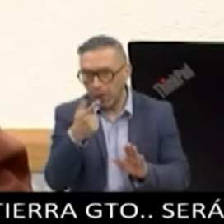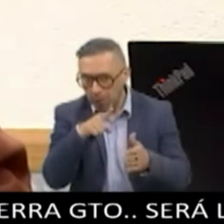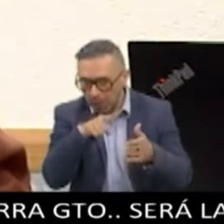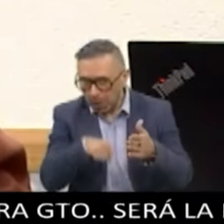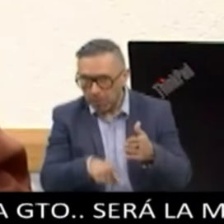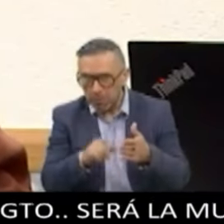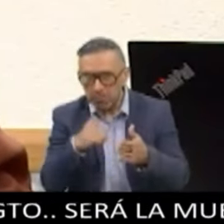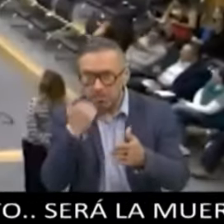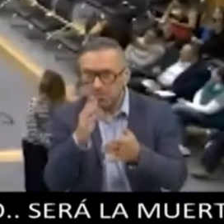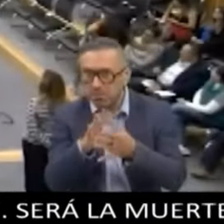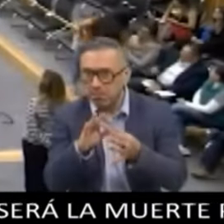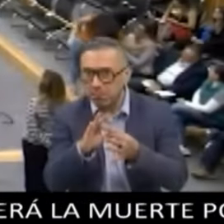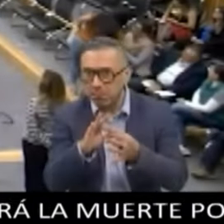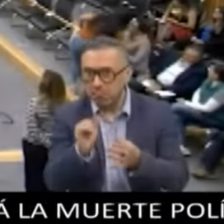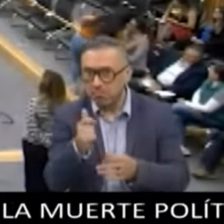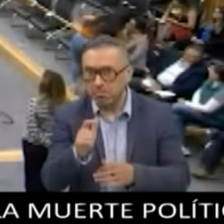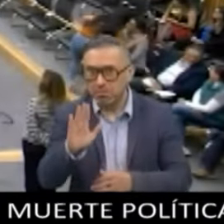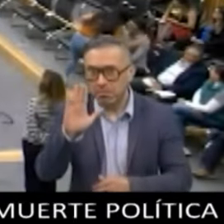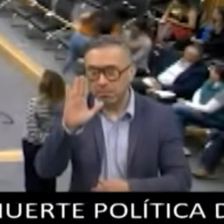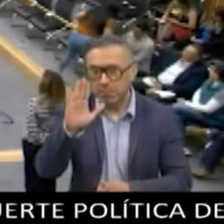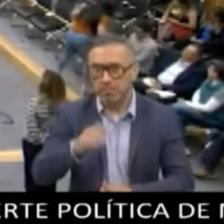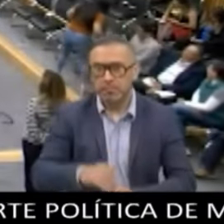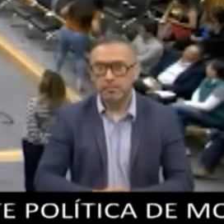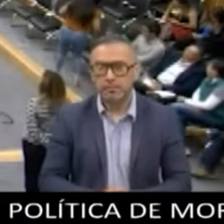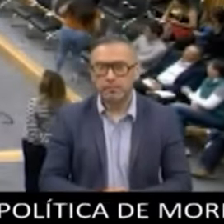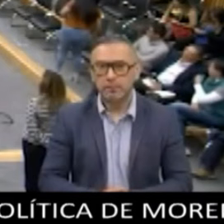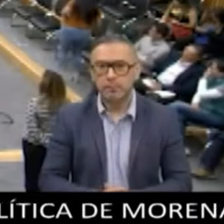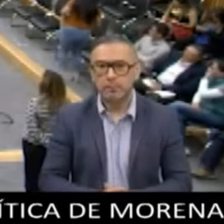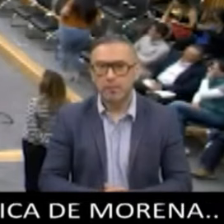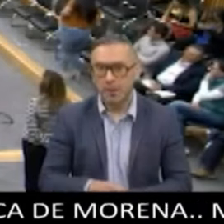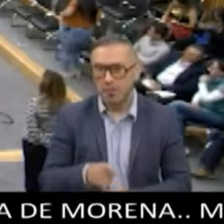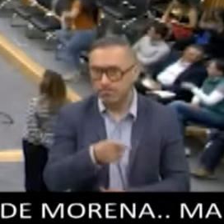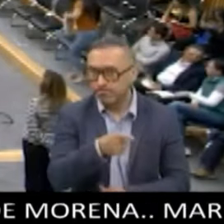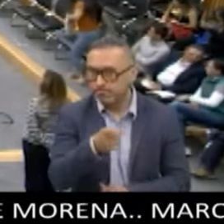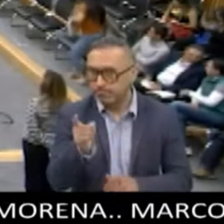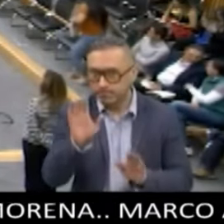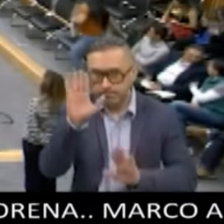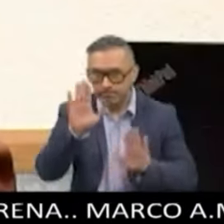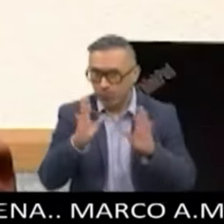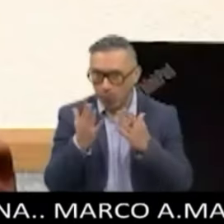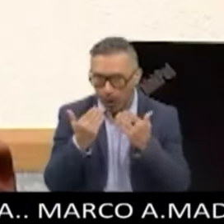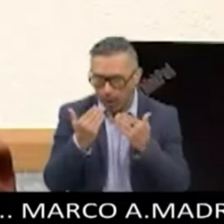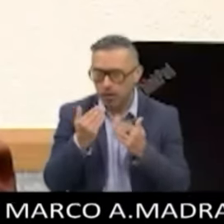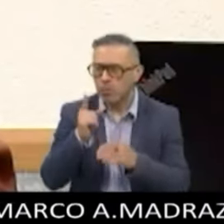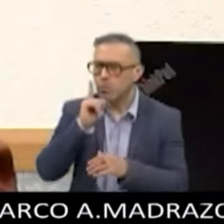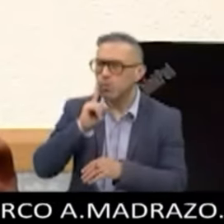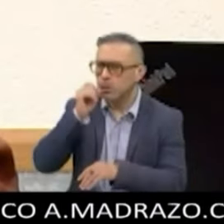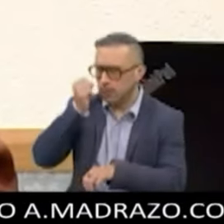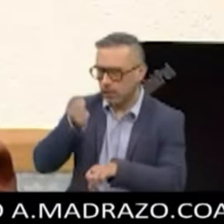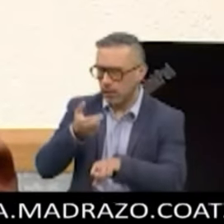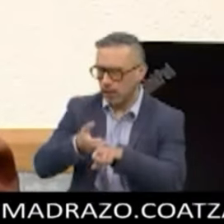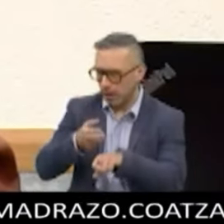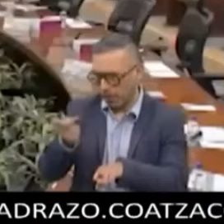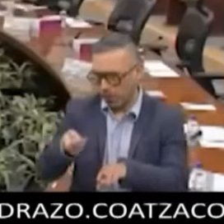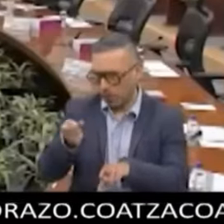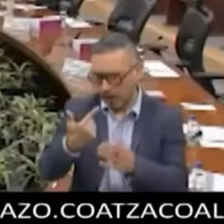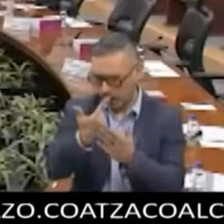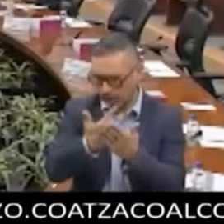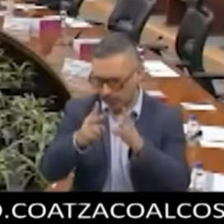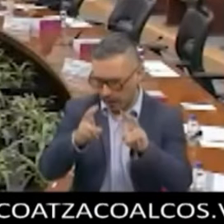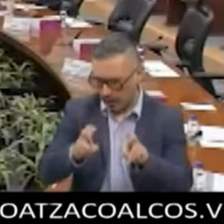para todos y cada uno de ellos cuando vienen a presentar algún asunto que nos toca tramitar de manera eh